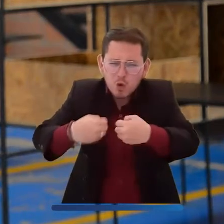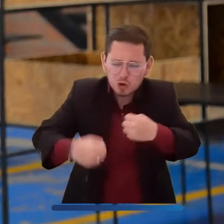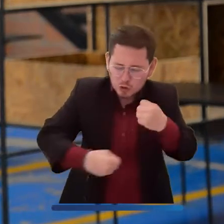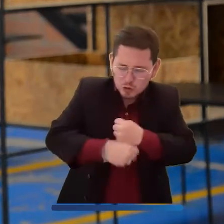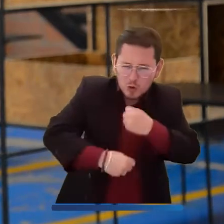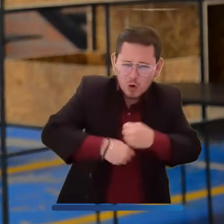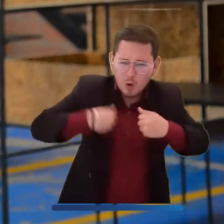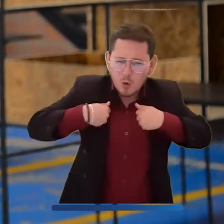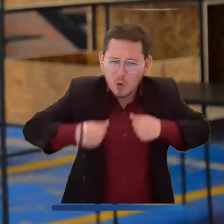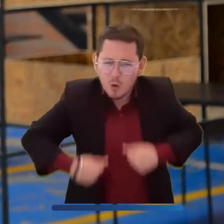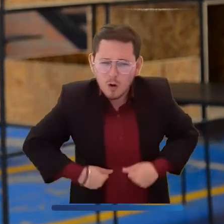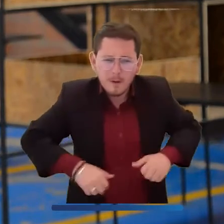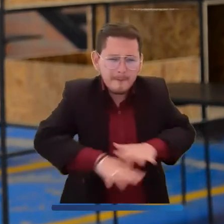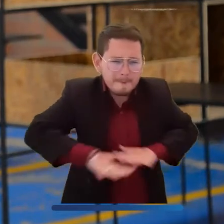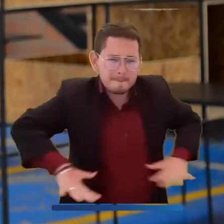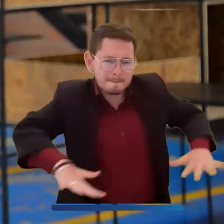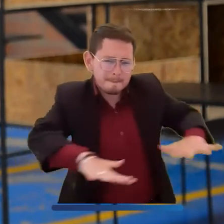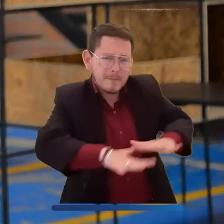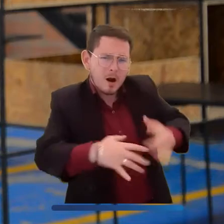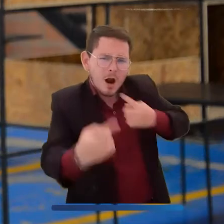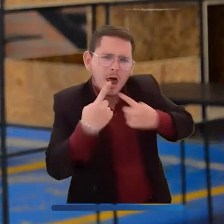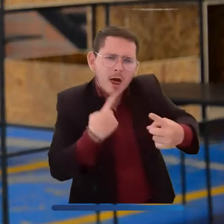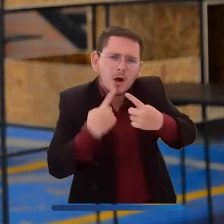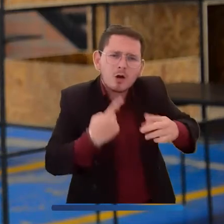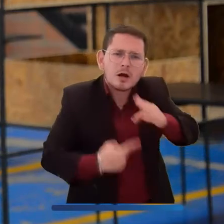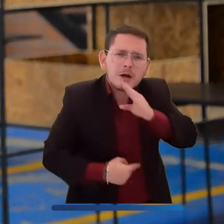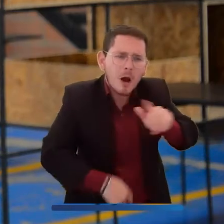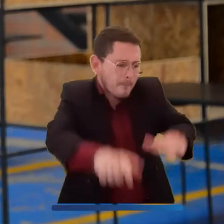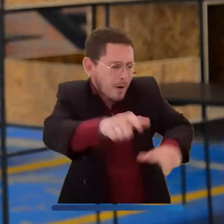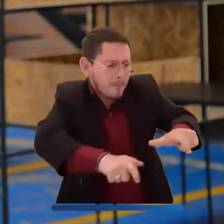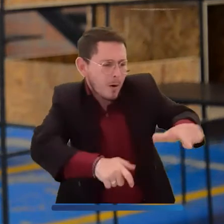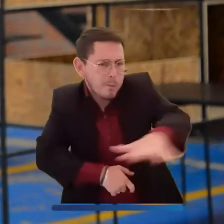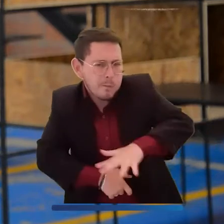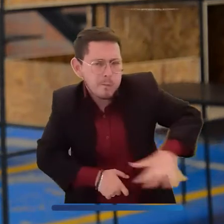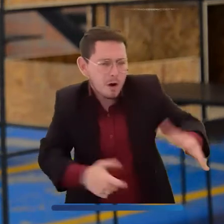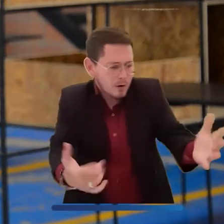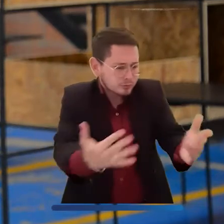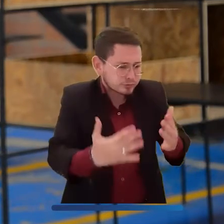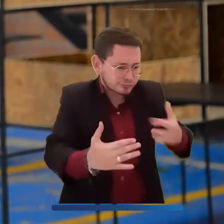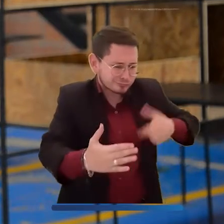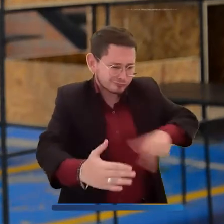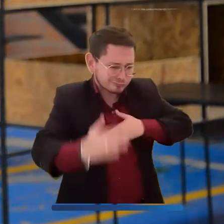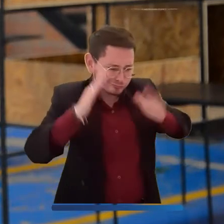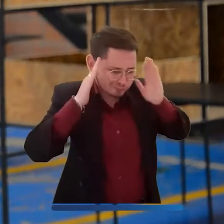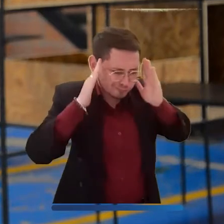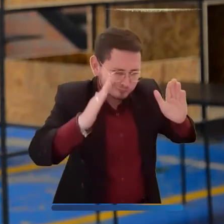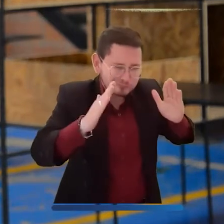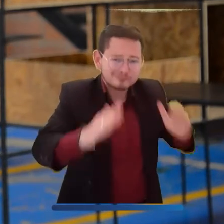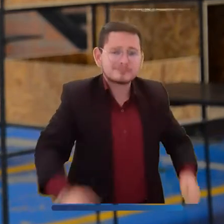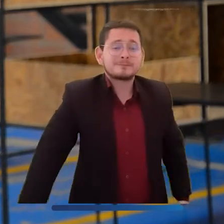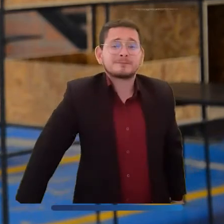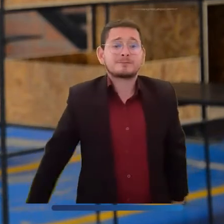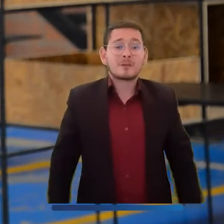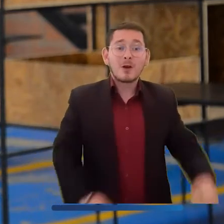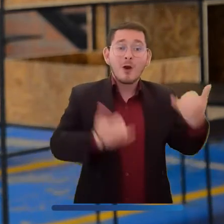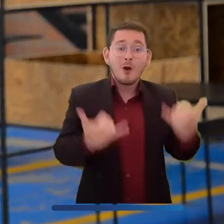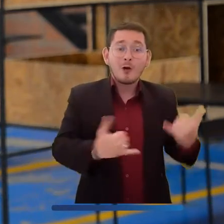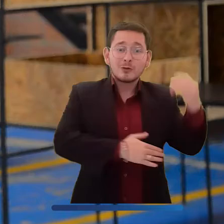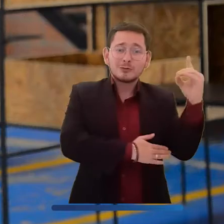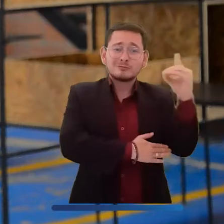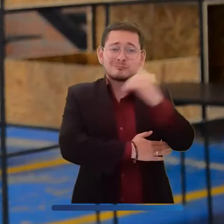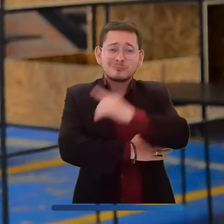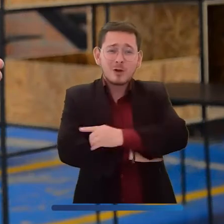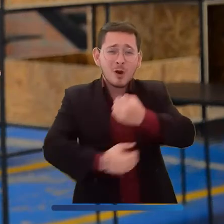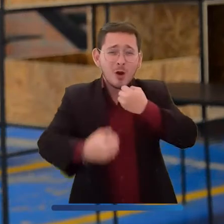las comunidades. A través de su trabajo han propiciado espacios de diálogo y participación con nuestra gente, a quienes siempre nos